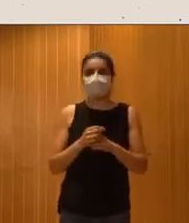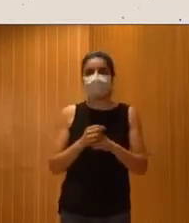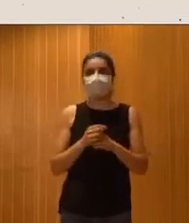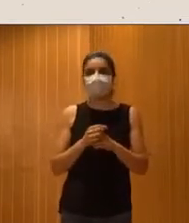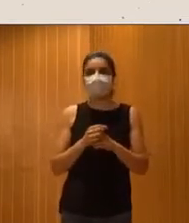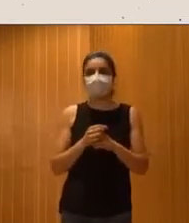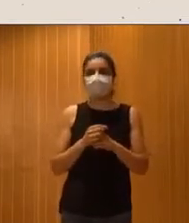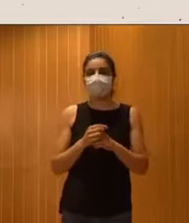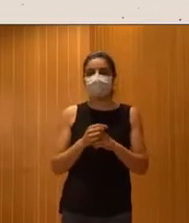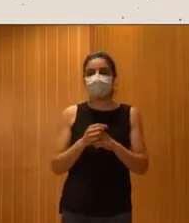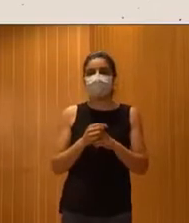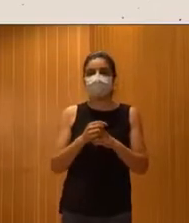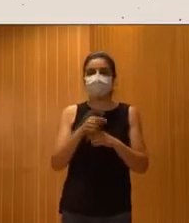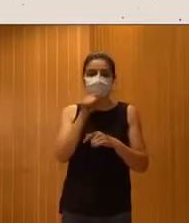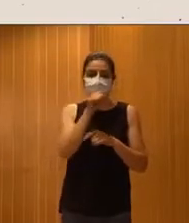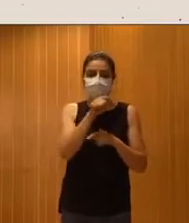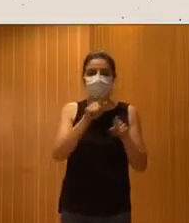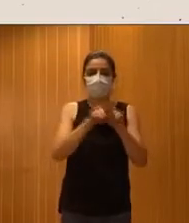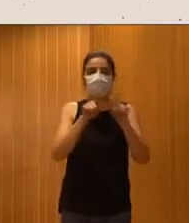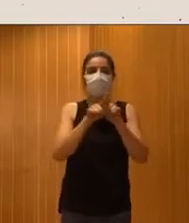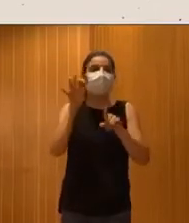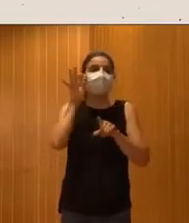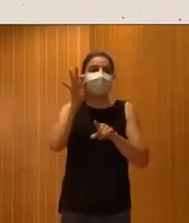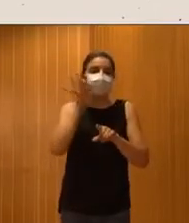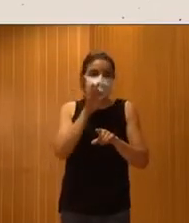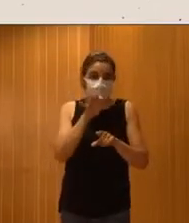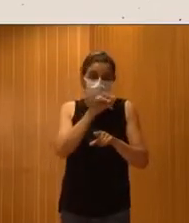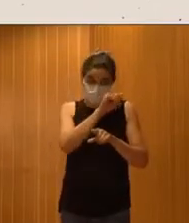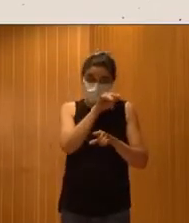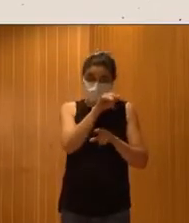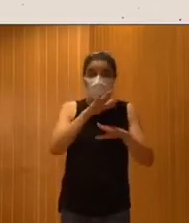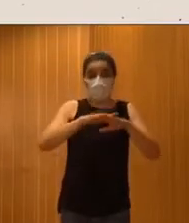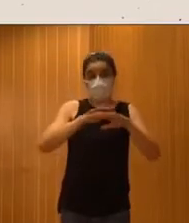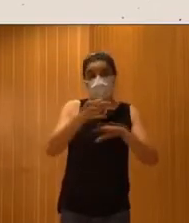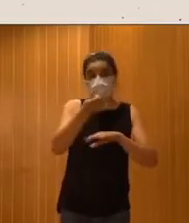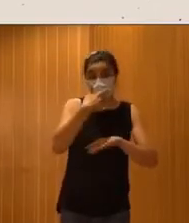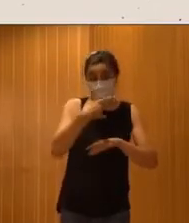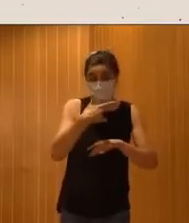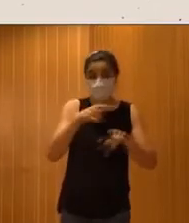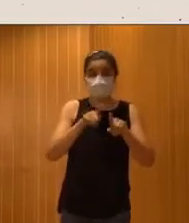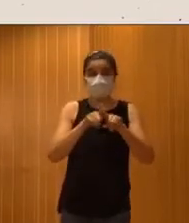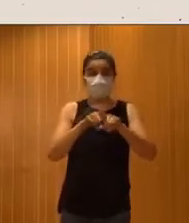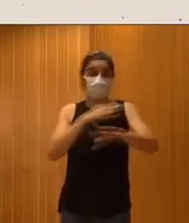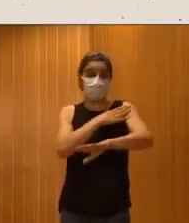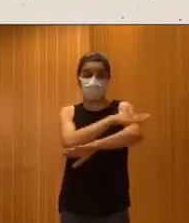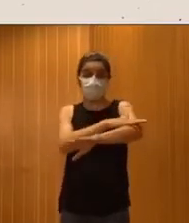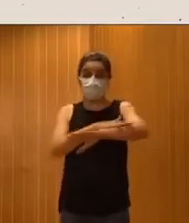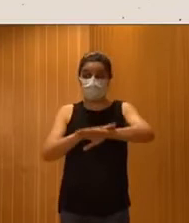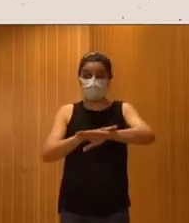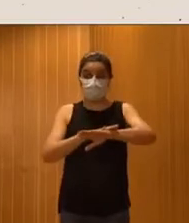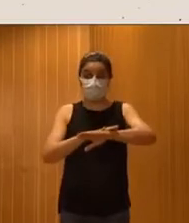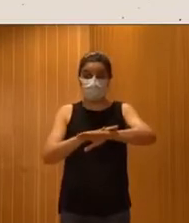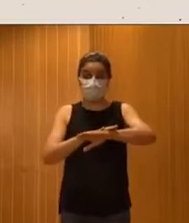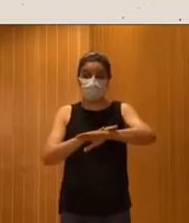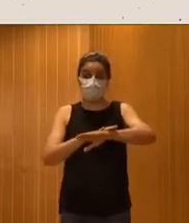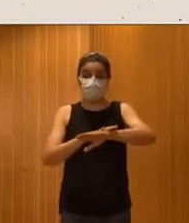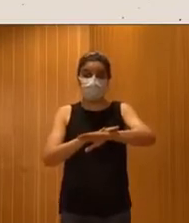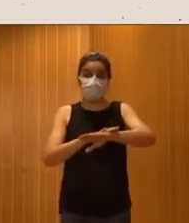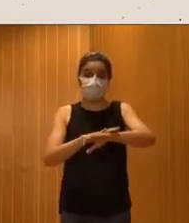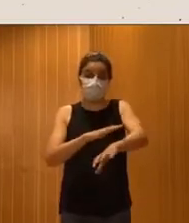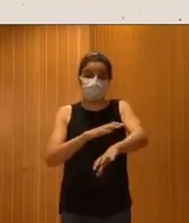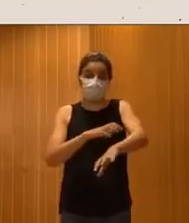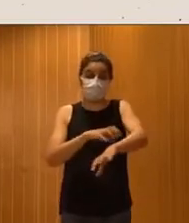también con los neurolépticos es parte del síndrome del neuroléptico maligno, lo que se llama el brazo tubo de plomo, o sea